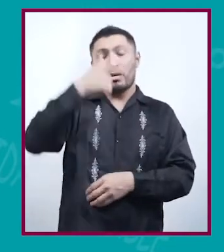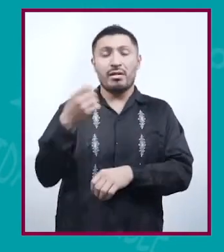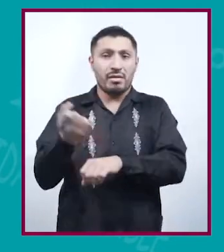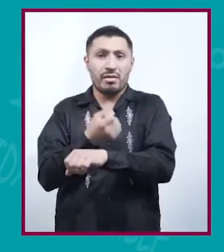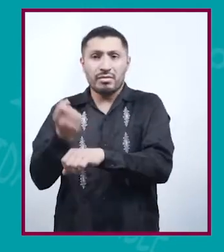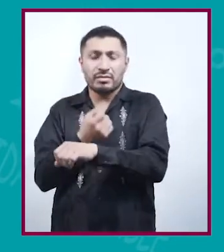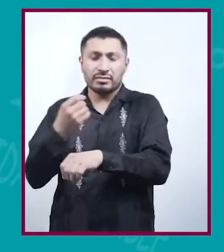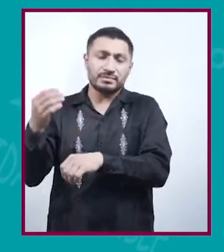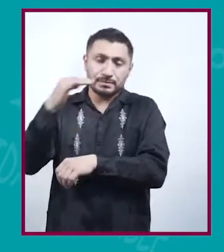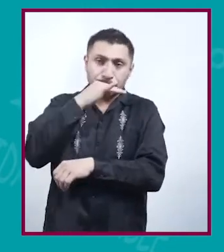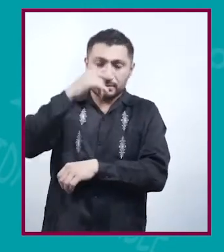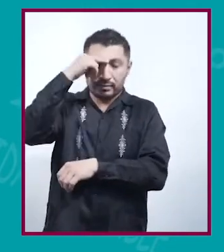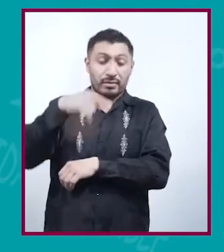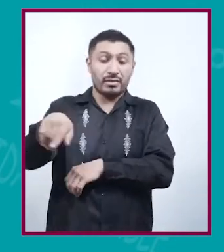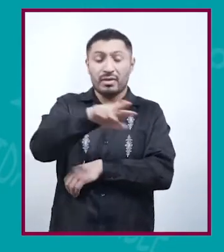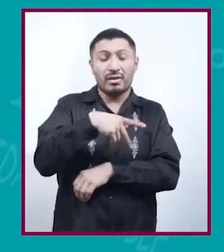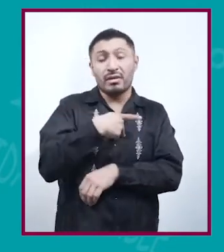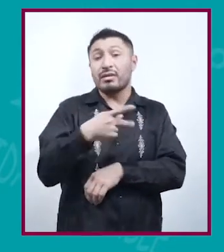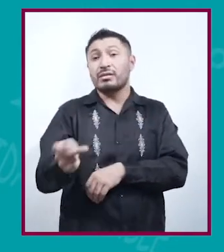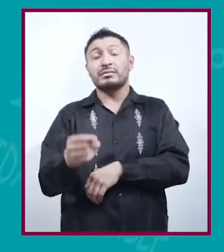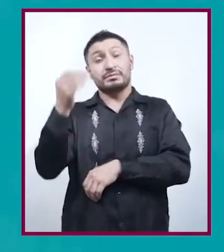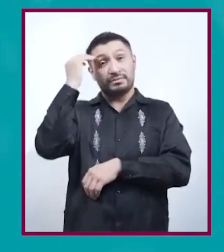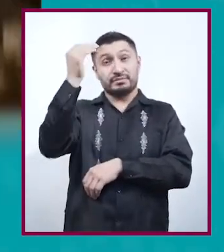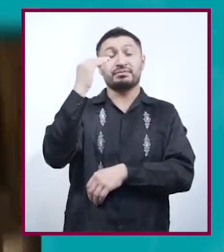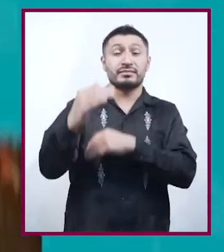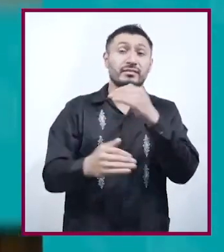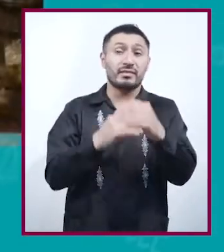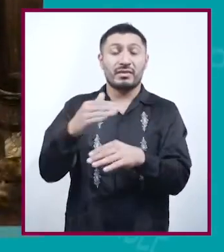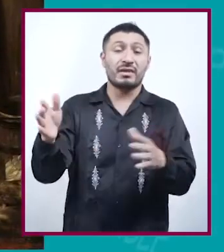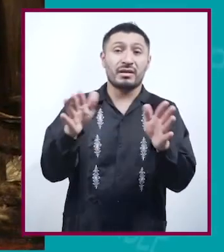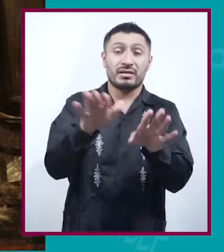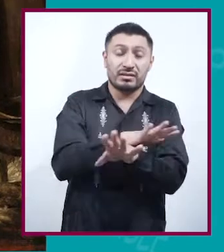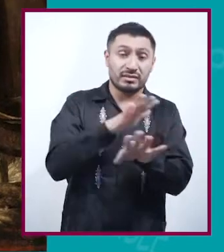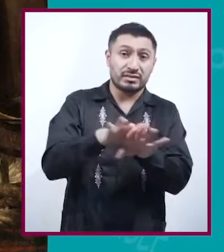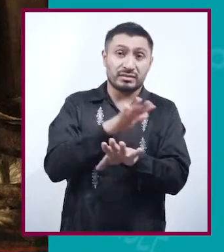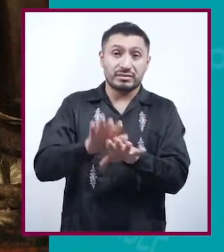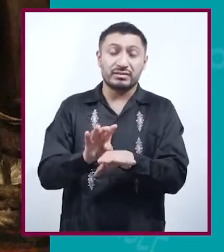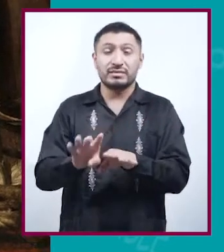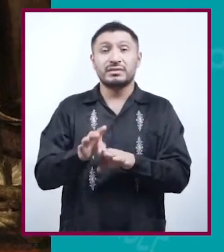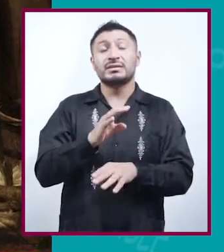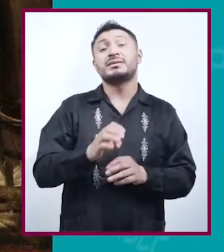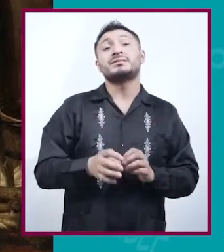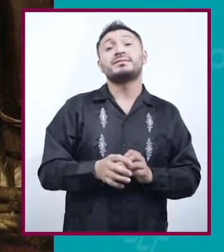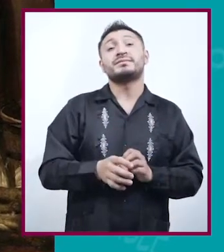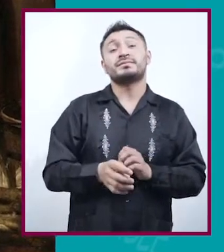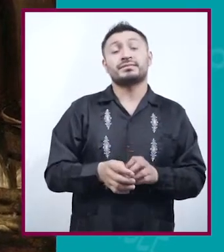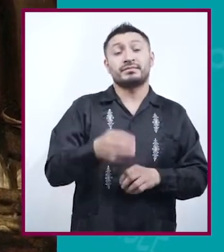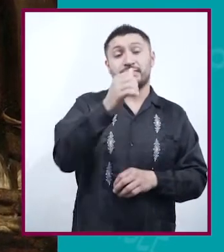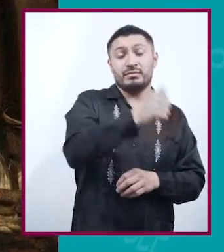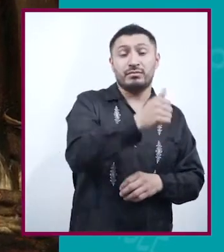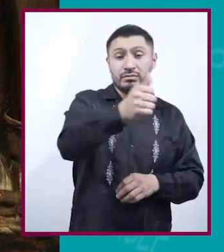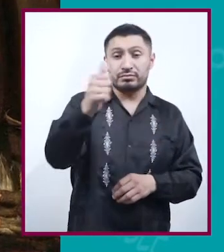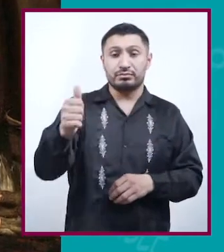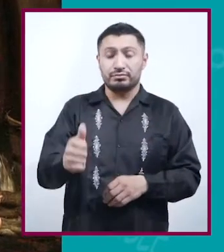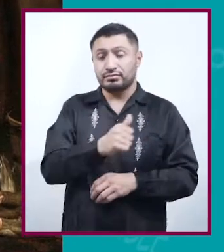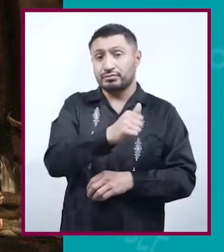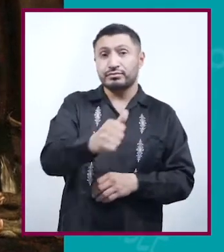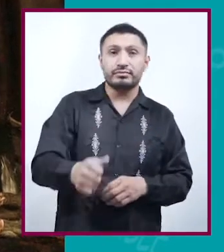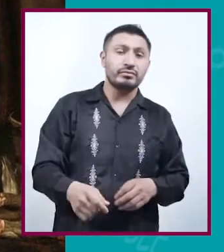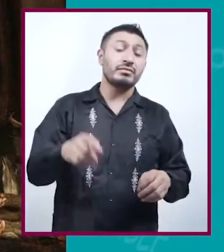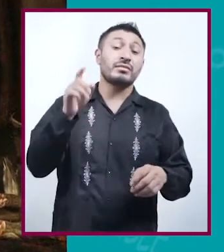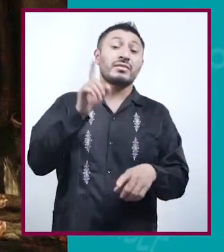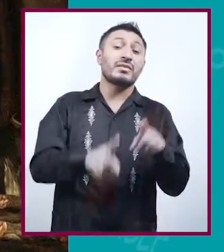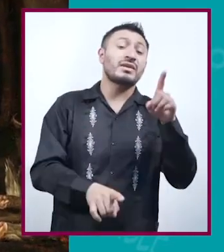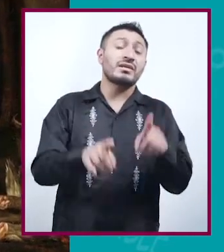noches confeccionaban zapatos gratuitamente para los pobres. Con el tiempo, estas cofradías derivaron en gremios medievales. Cada